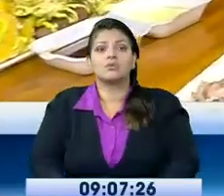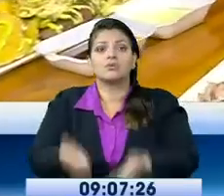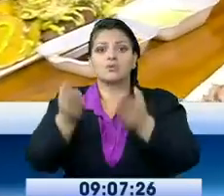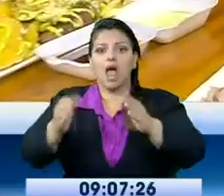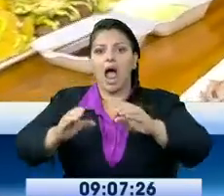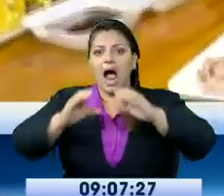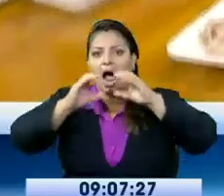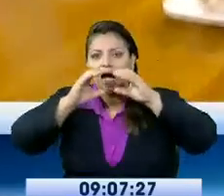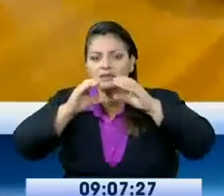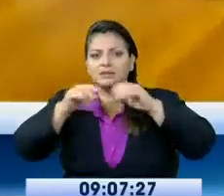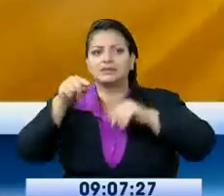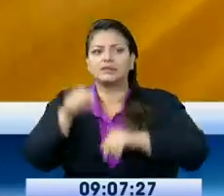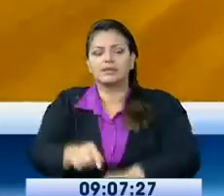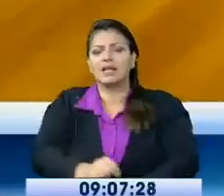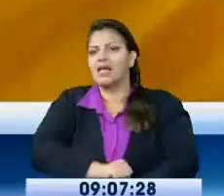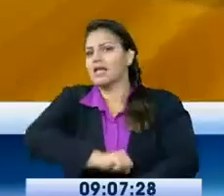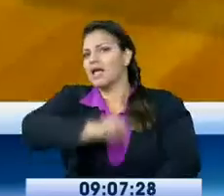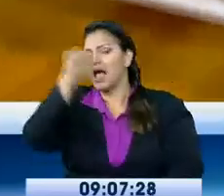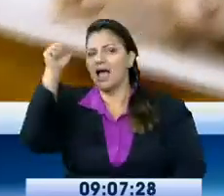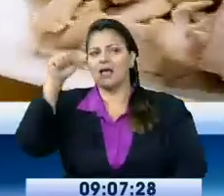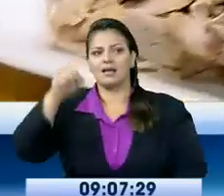Guayaquil.